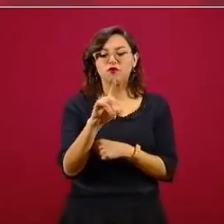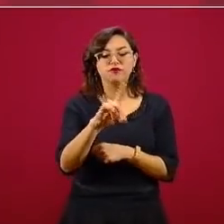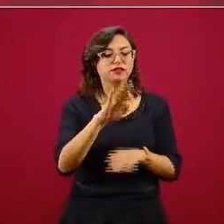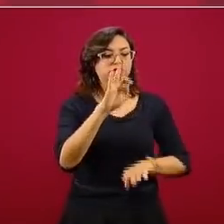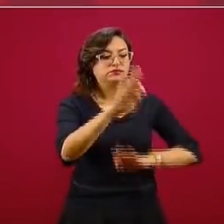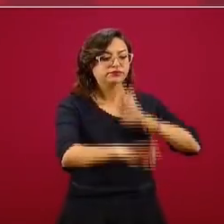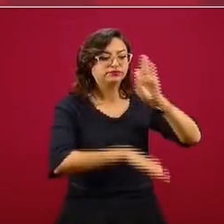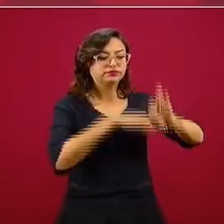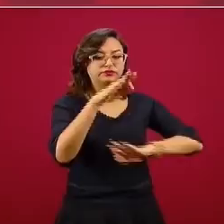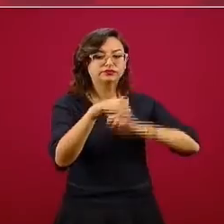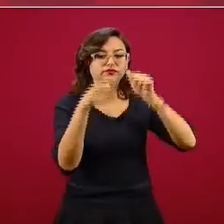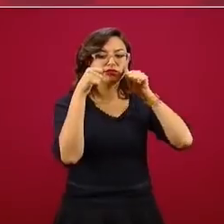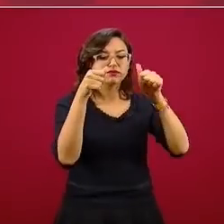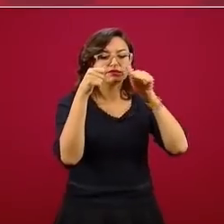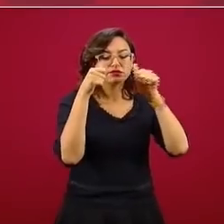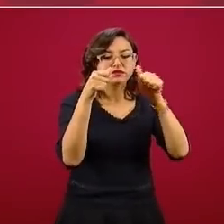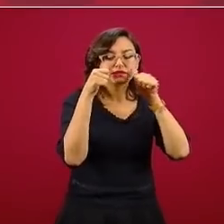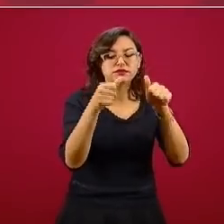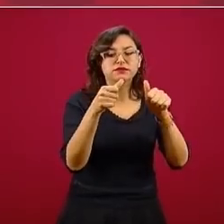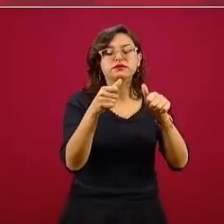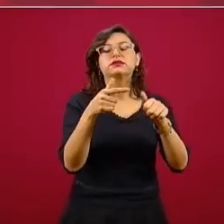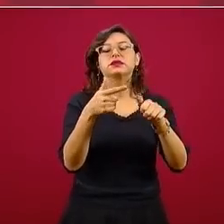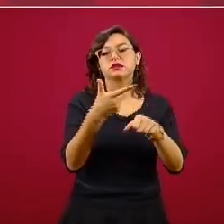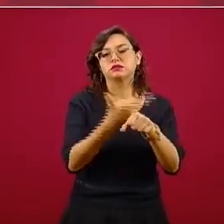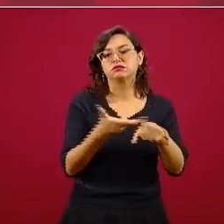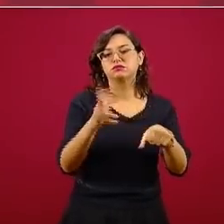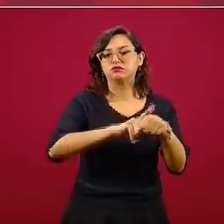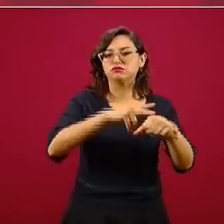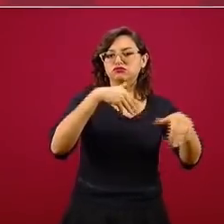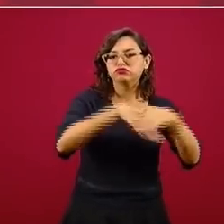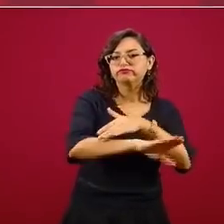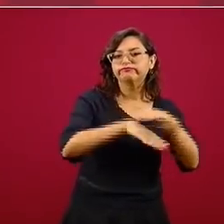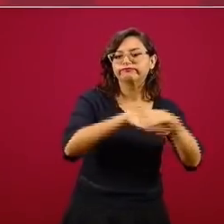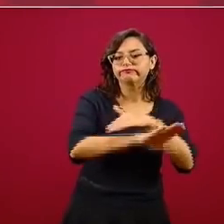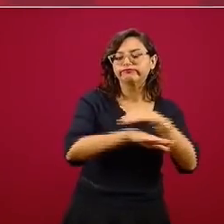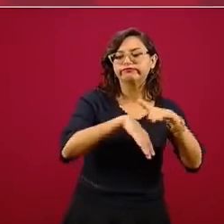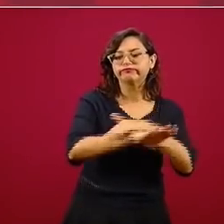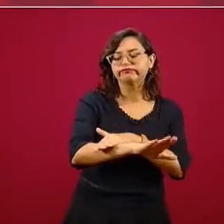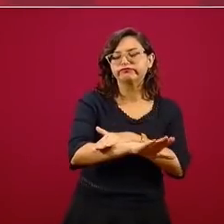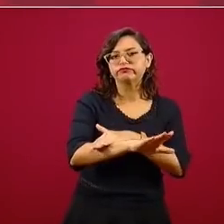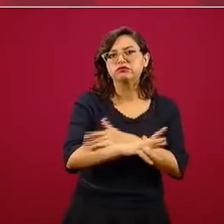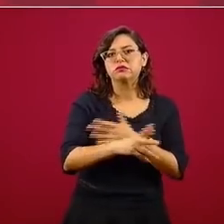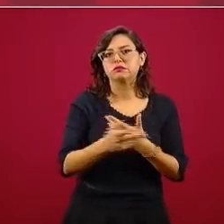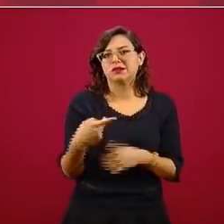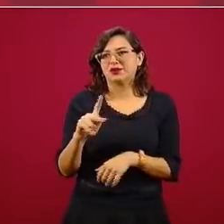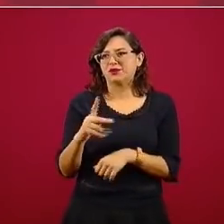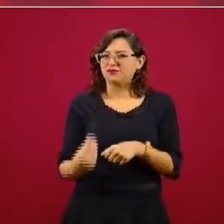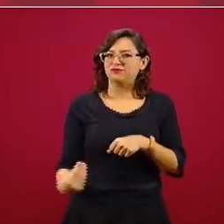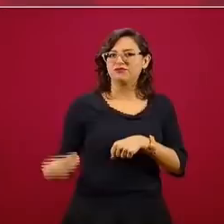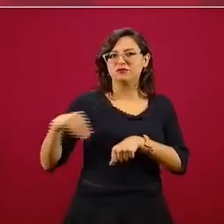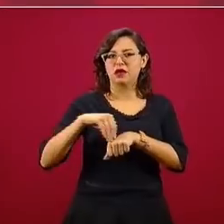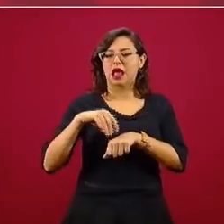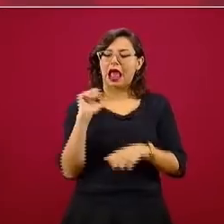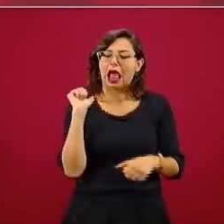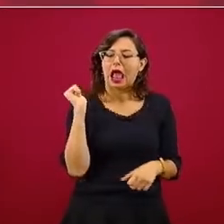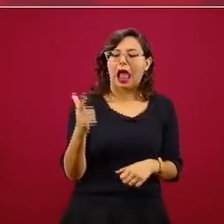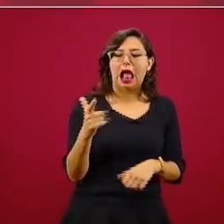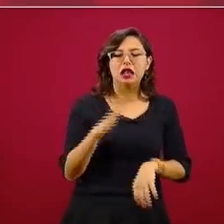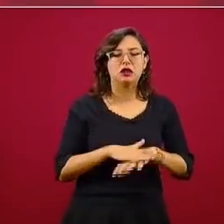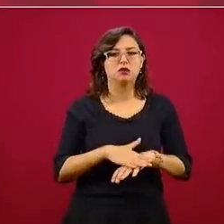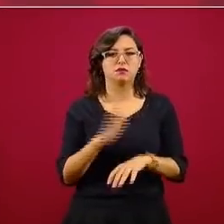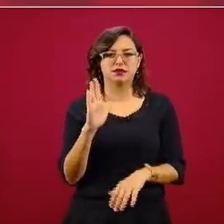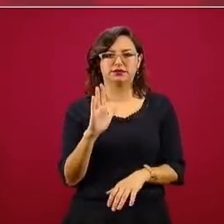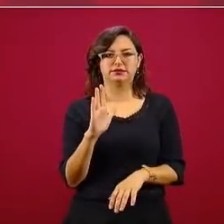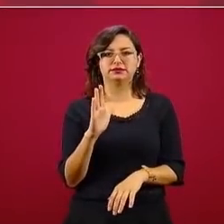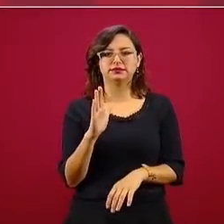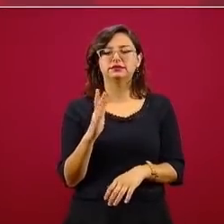necesitar de la atención en un hospital. Fue que nos dimos a la tarea de buscar el mejor